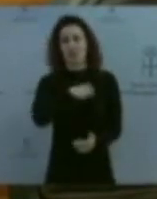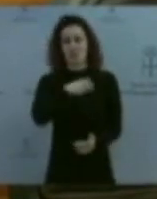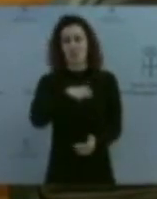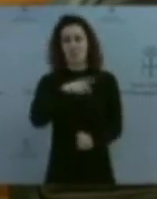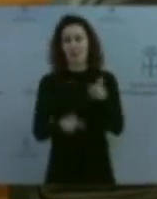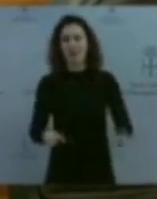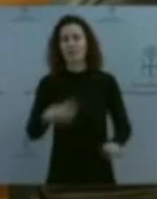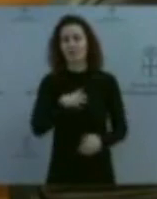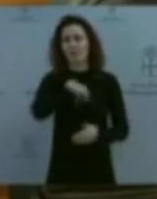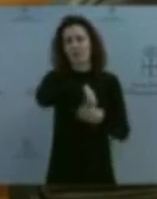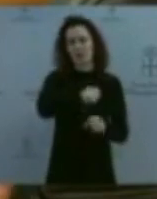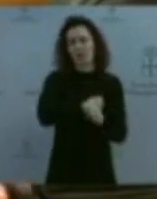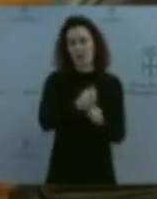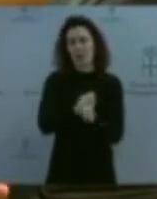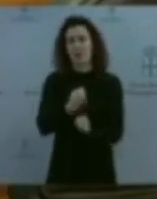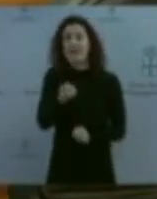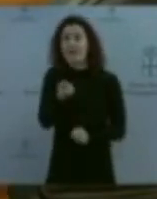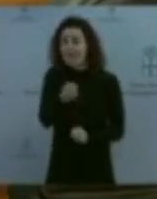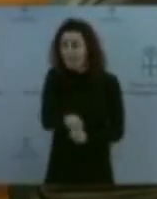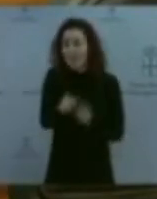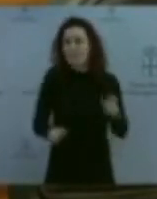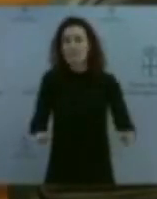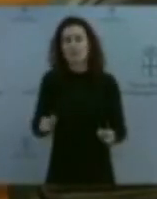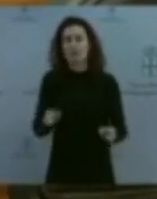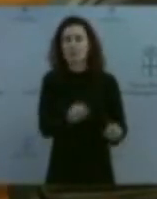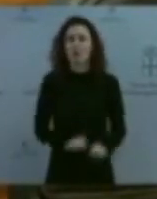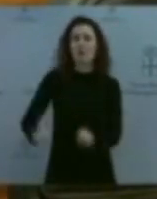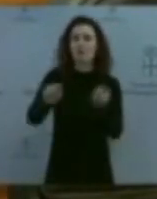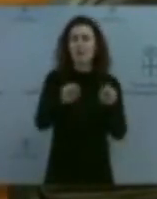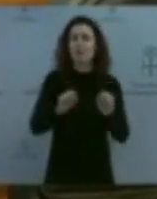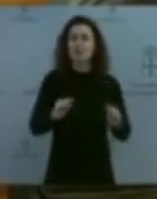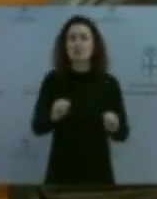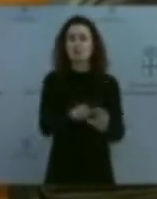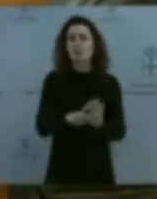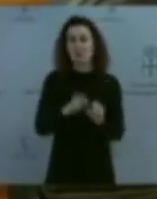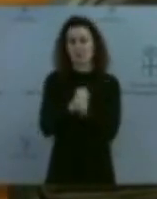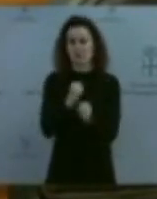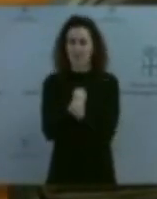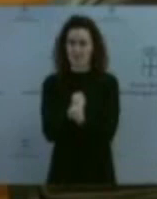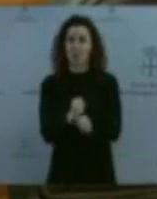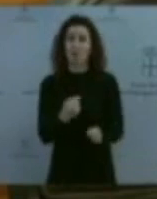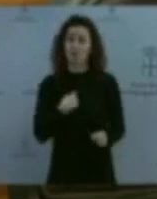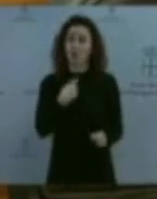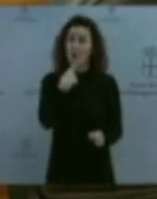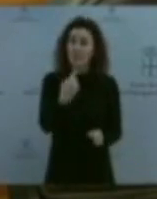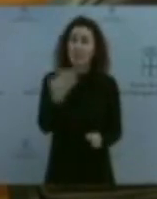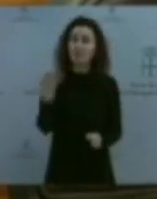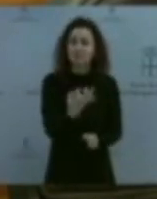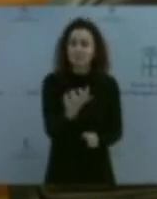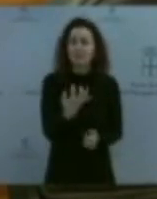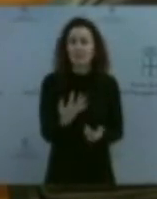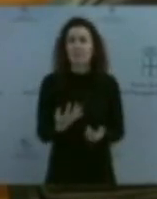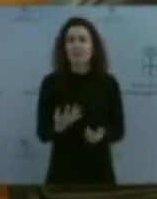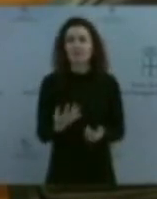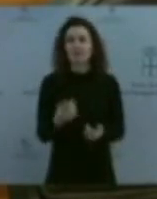sus puestos de trabajo. Y no querría avanzar en esta intervención sin recordar a los trabajadores de la EBI en el Musel, que hoy